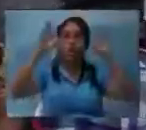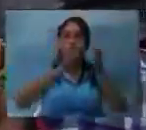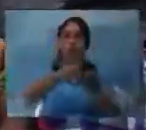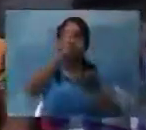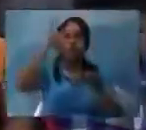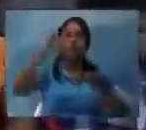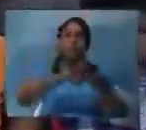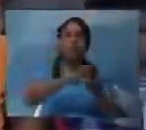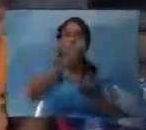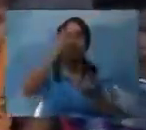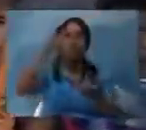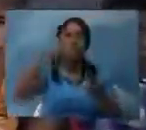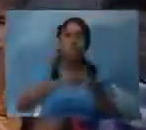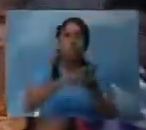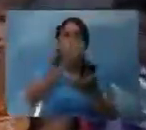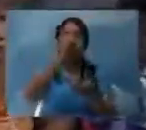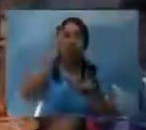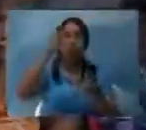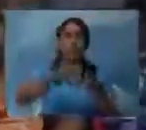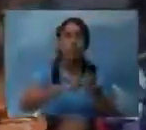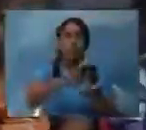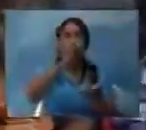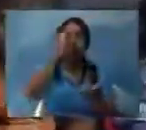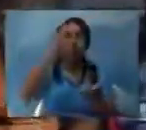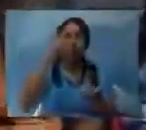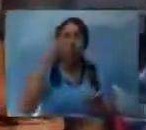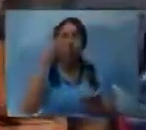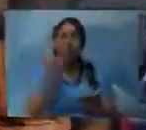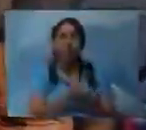Yeah. Gloria a Dios, gloria a Dios, gloria a Dios, gloria a Dios, gloria a Dios.